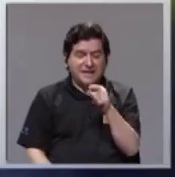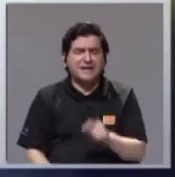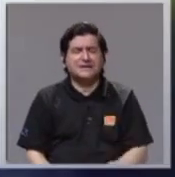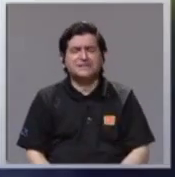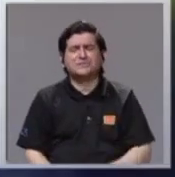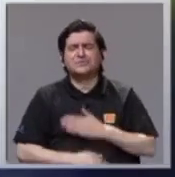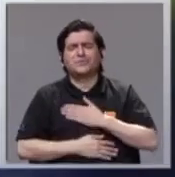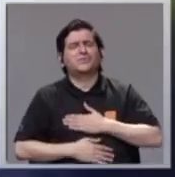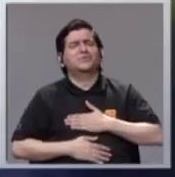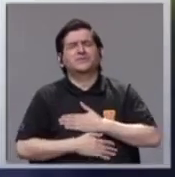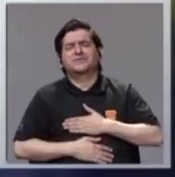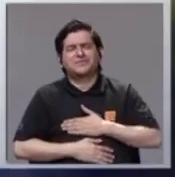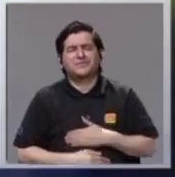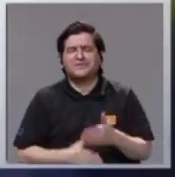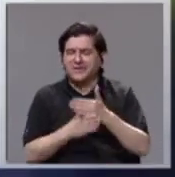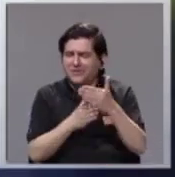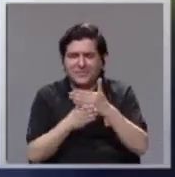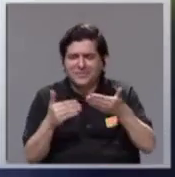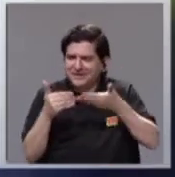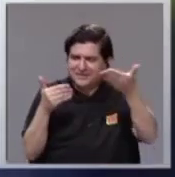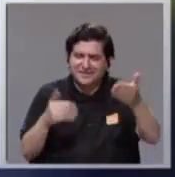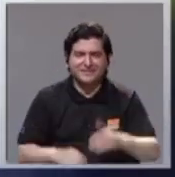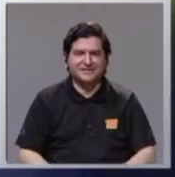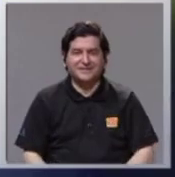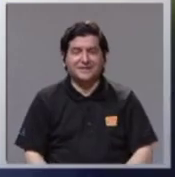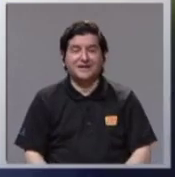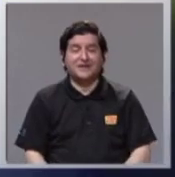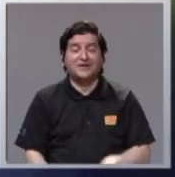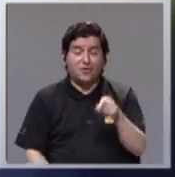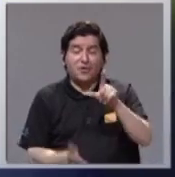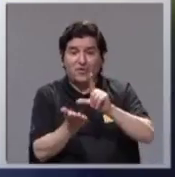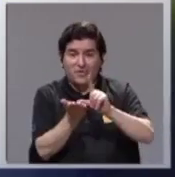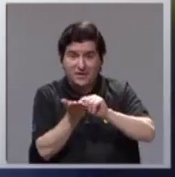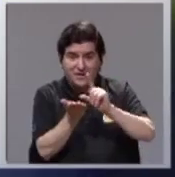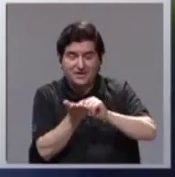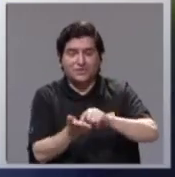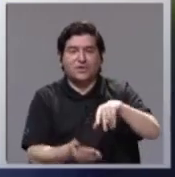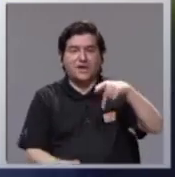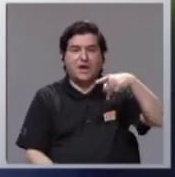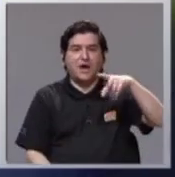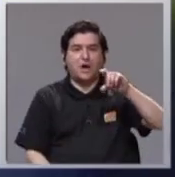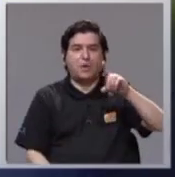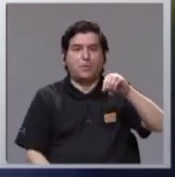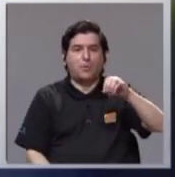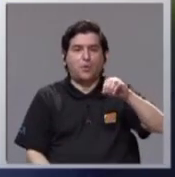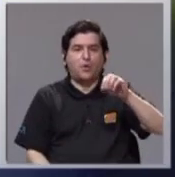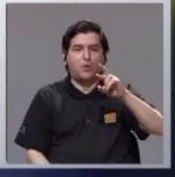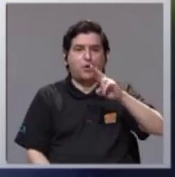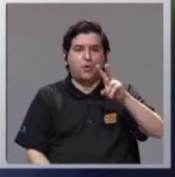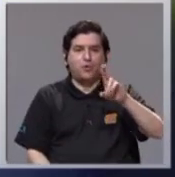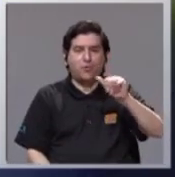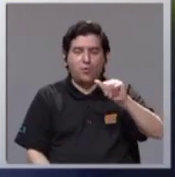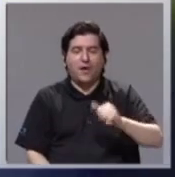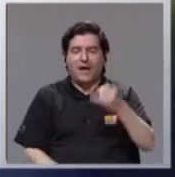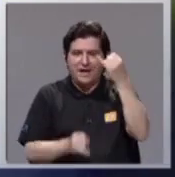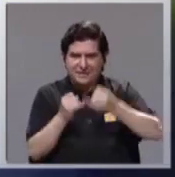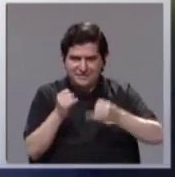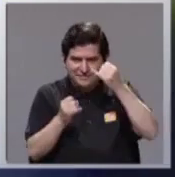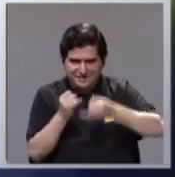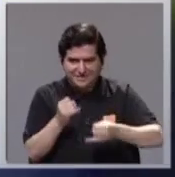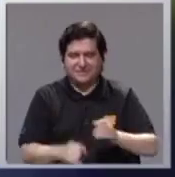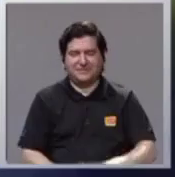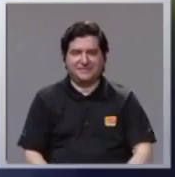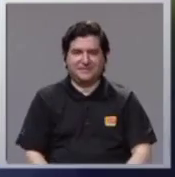y fue un placer compartir esos elementos. Con la editorial Sí. Porrúa cerramos este